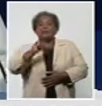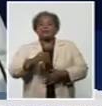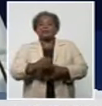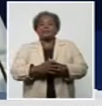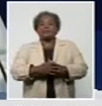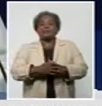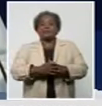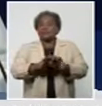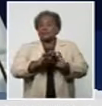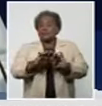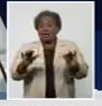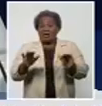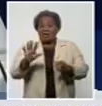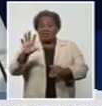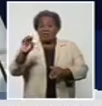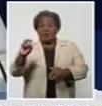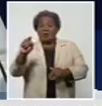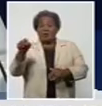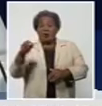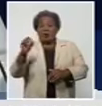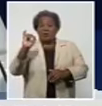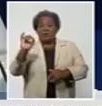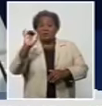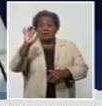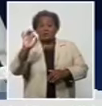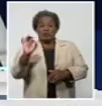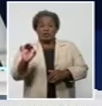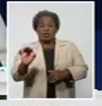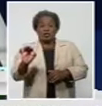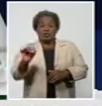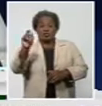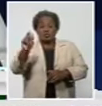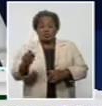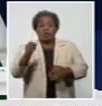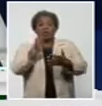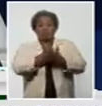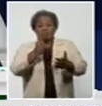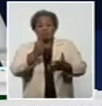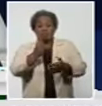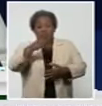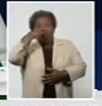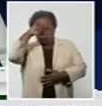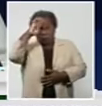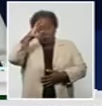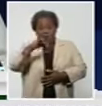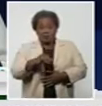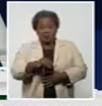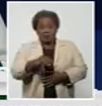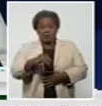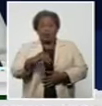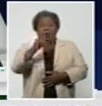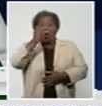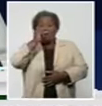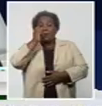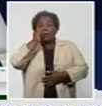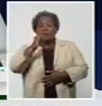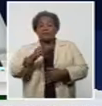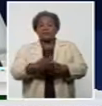el 50,6% de todos los casos diagnosticados en Cuba son del sexo masculino